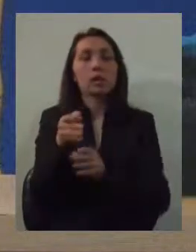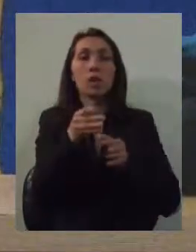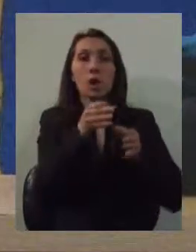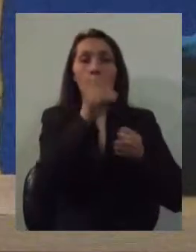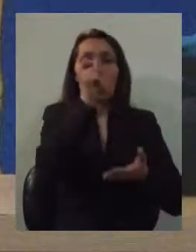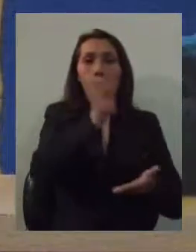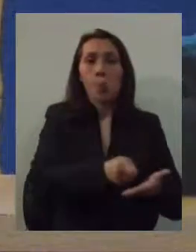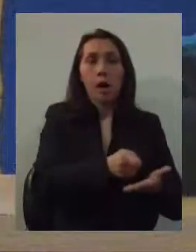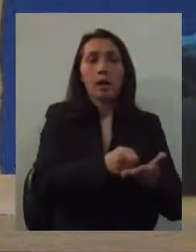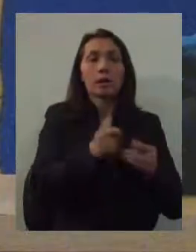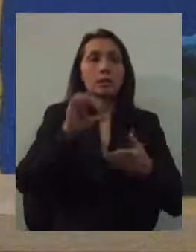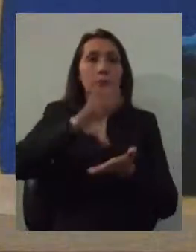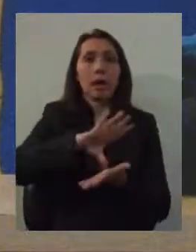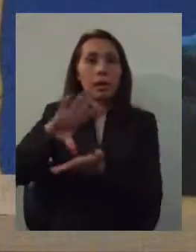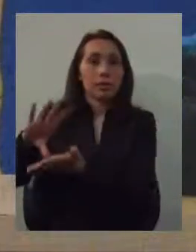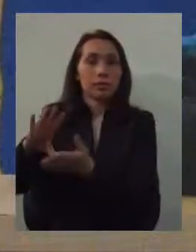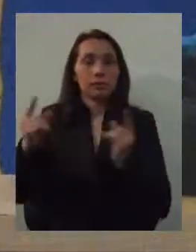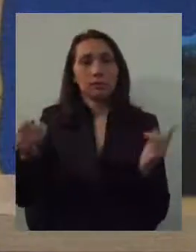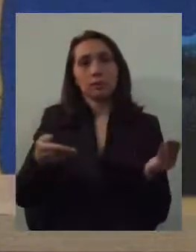jueces fronterizos.